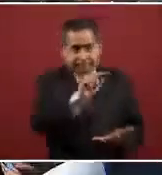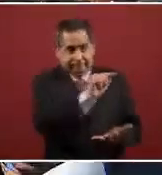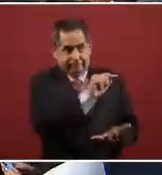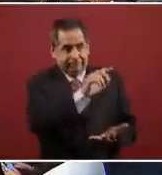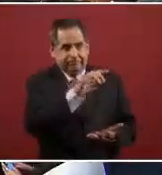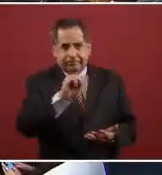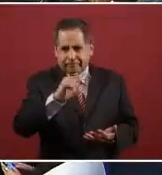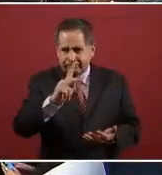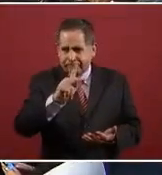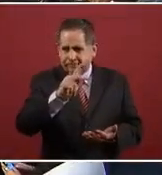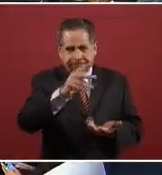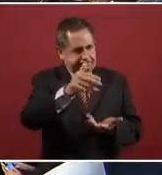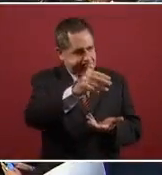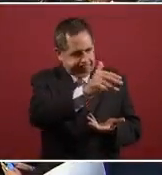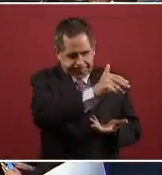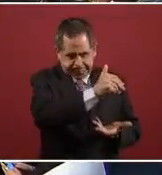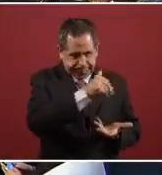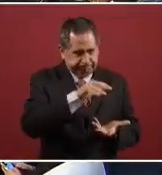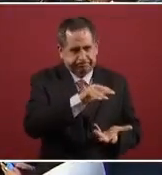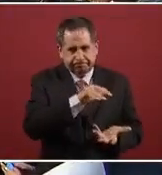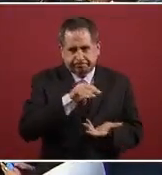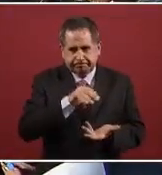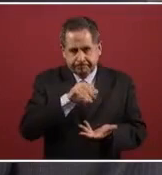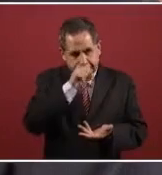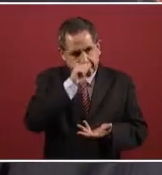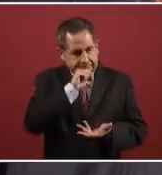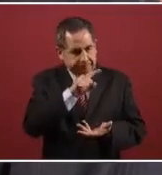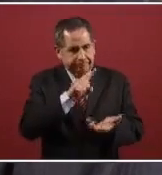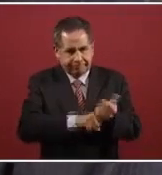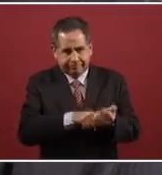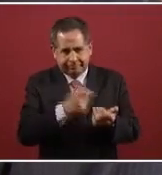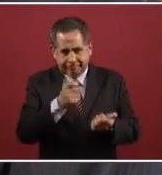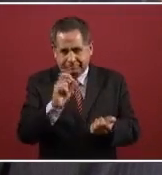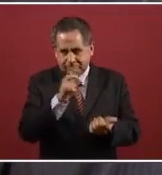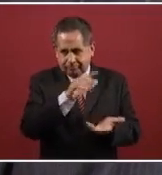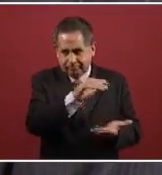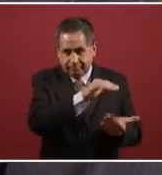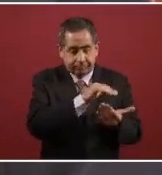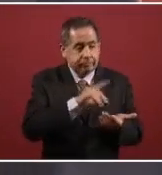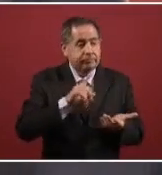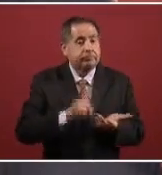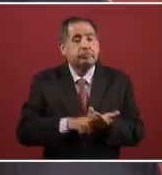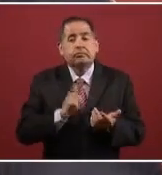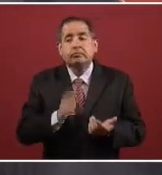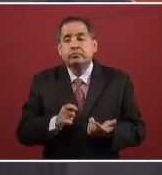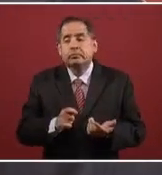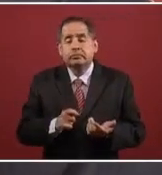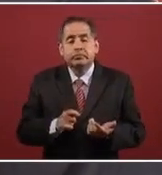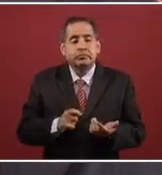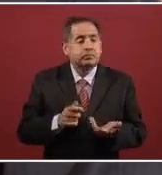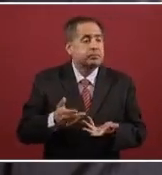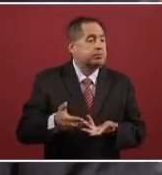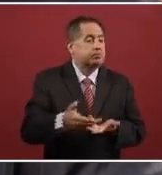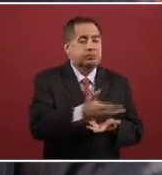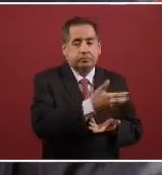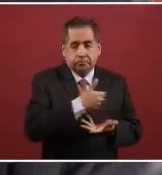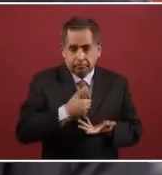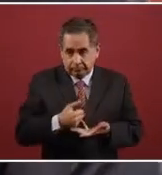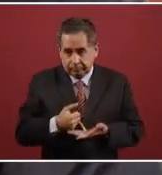ministerios públicos, sí, esos numerarios. Y entonces se está haciendo ahora